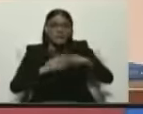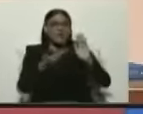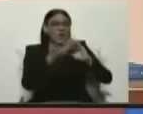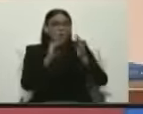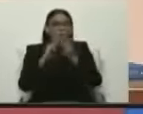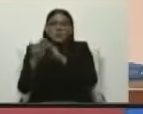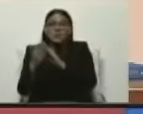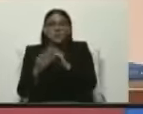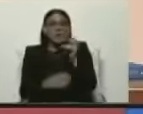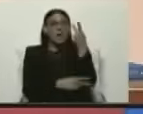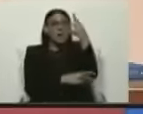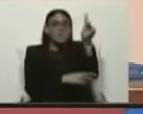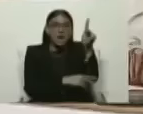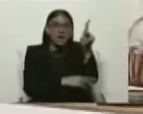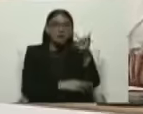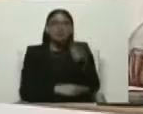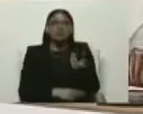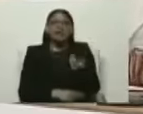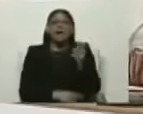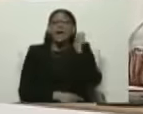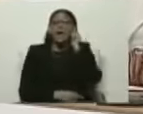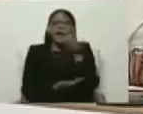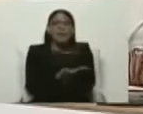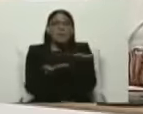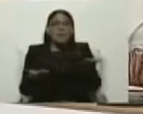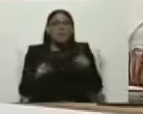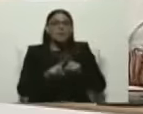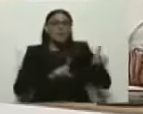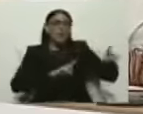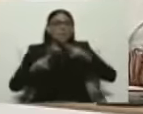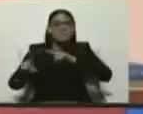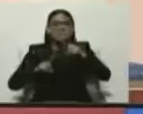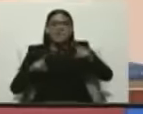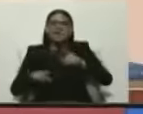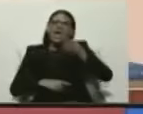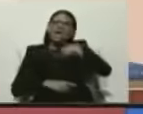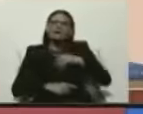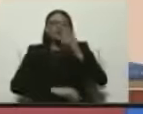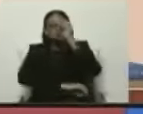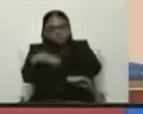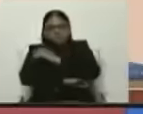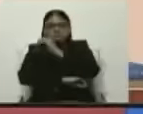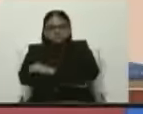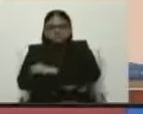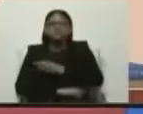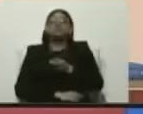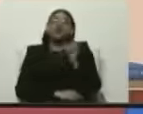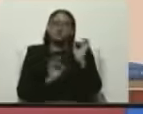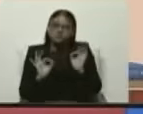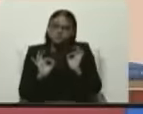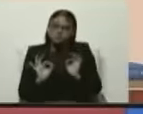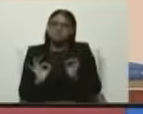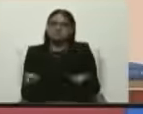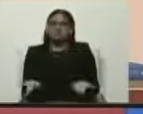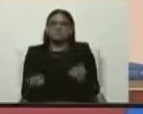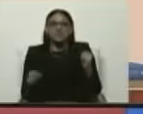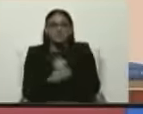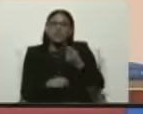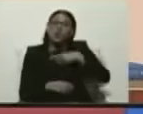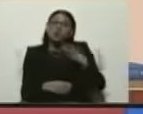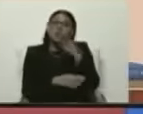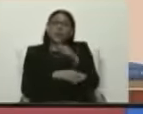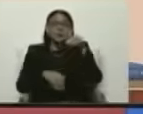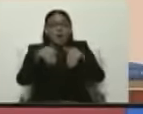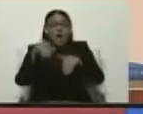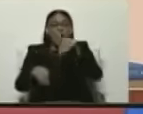cada parroquia, las mujeres dando las órdenes y nosotros cumpliendo las órdenes como corresponde también a votar.